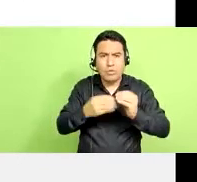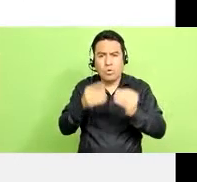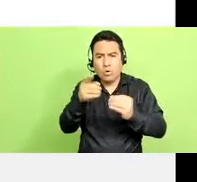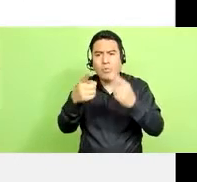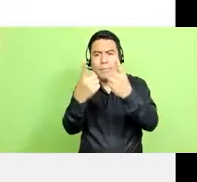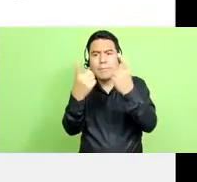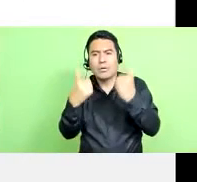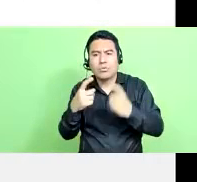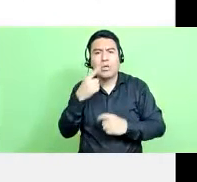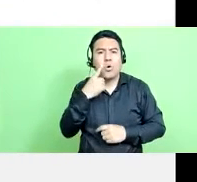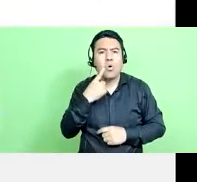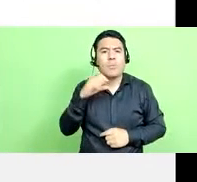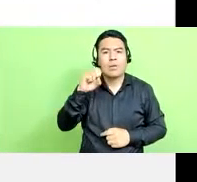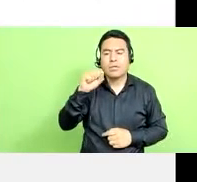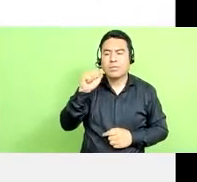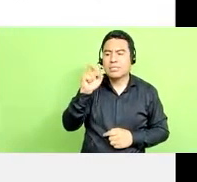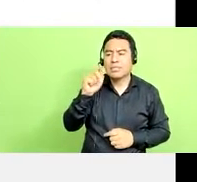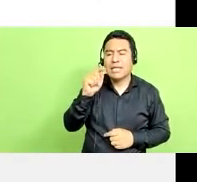ruiz